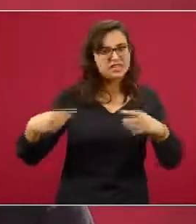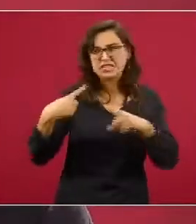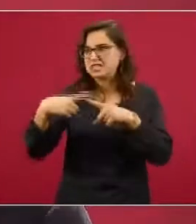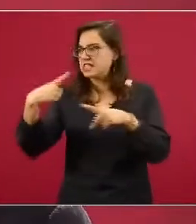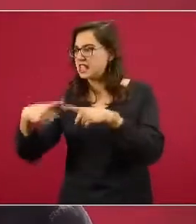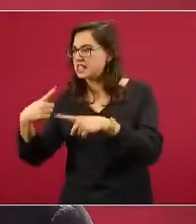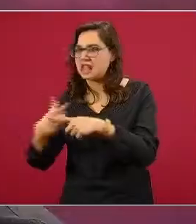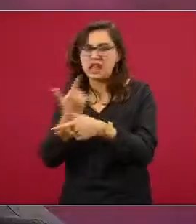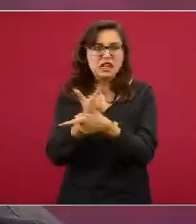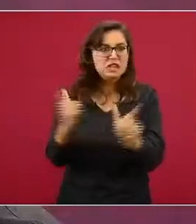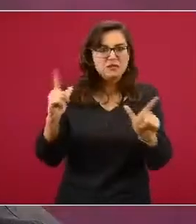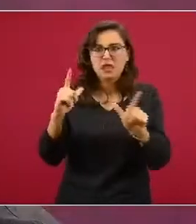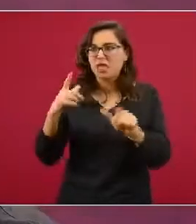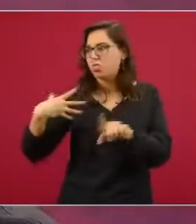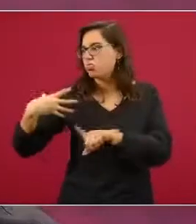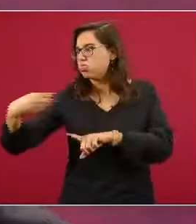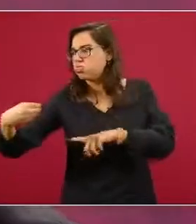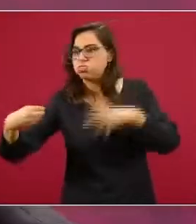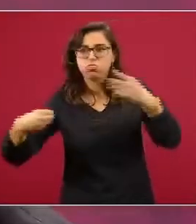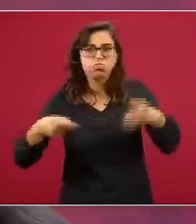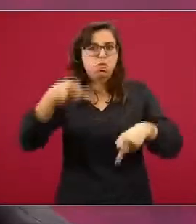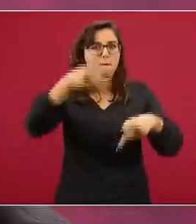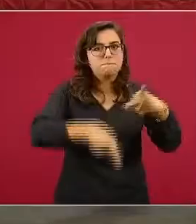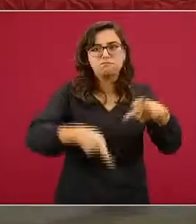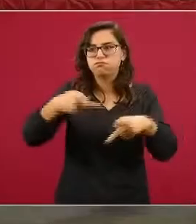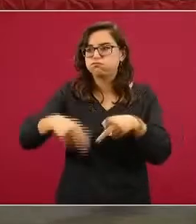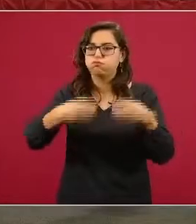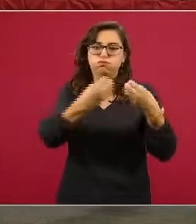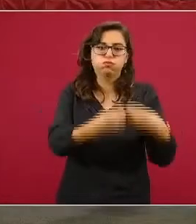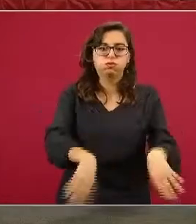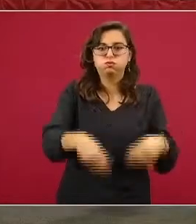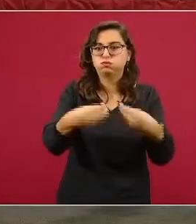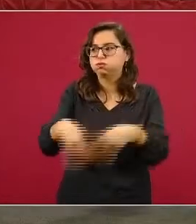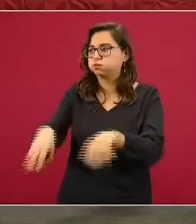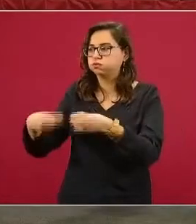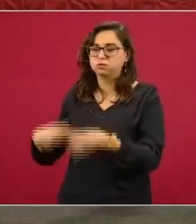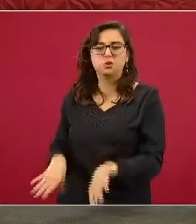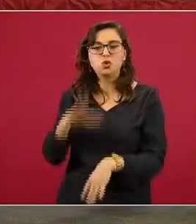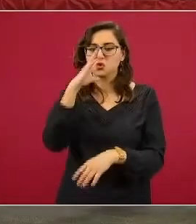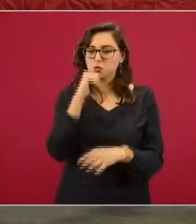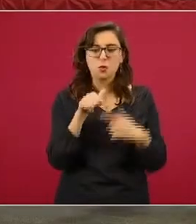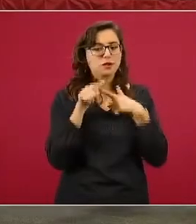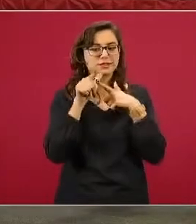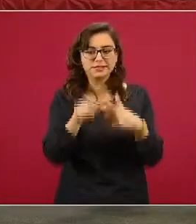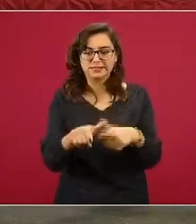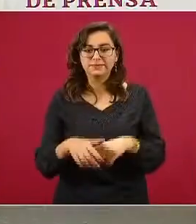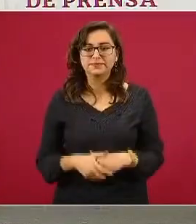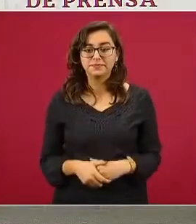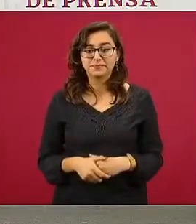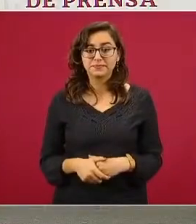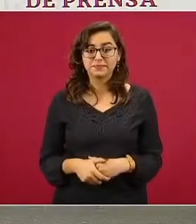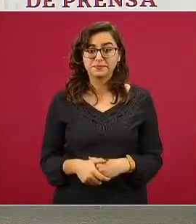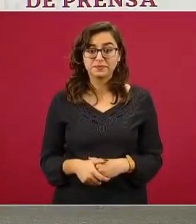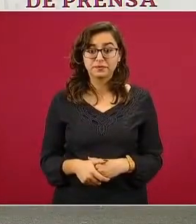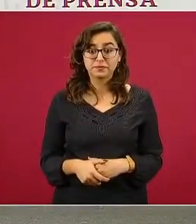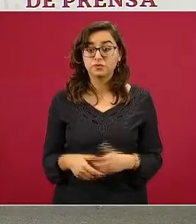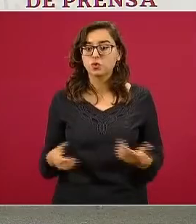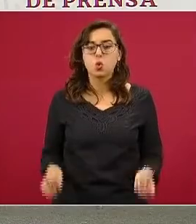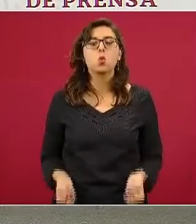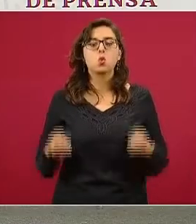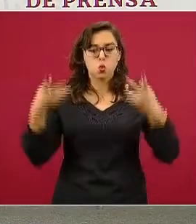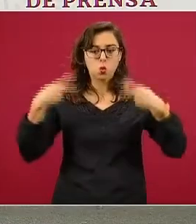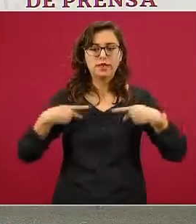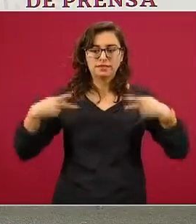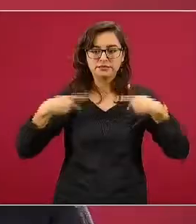a alguien a quien infectar durante el periodo infectante de las personas enfermas. ¿Cuál es ese umbral,